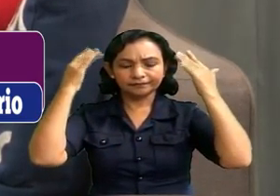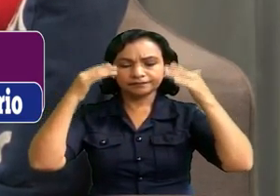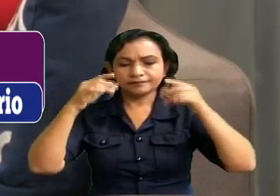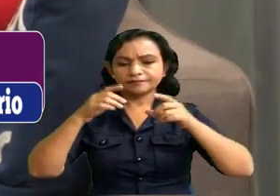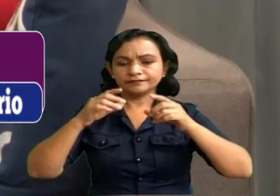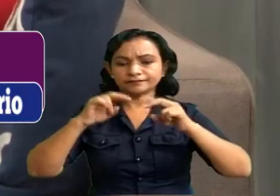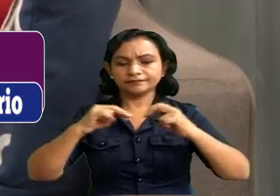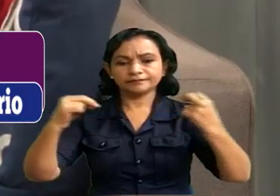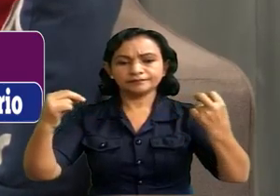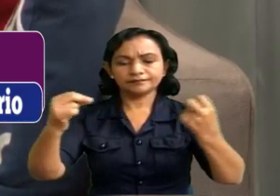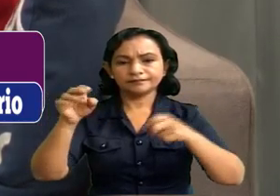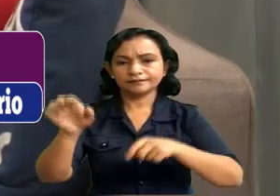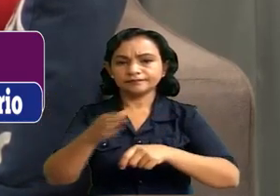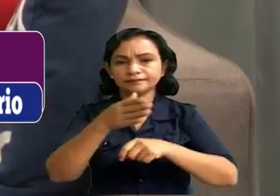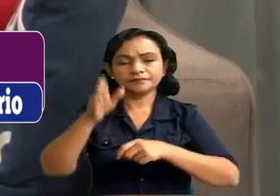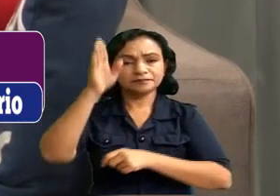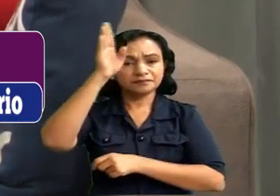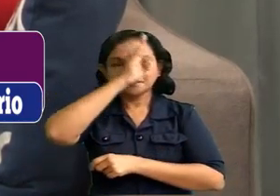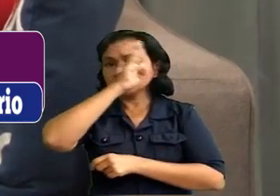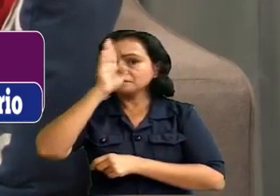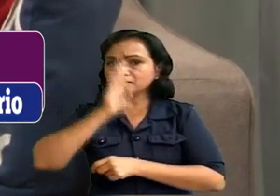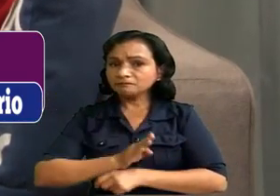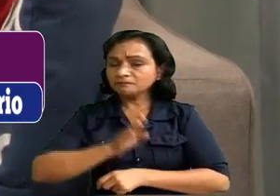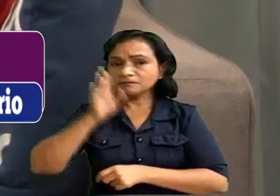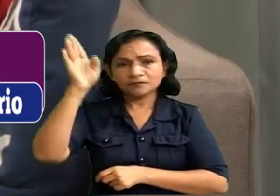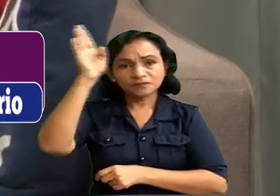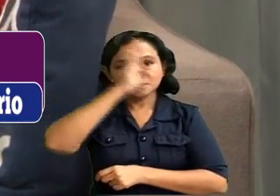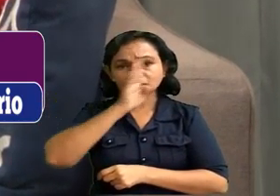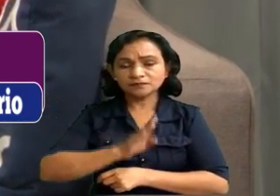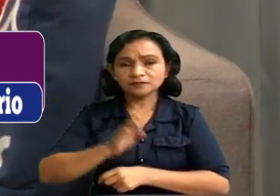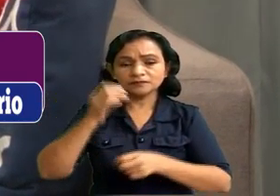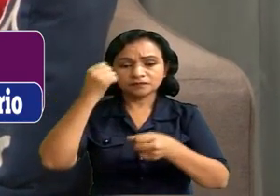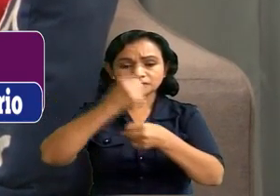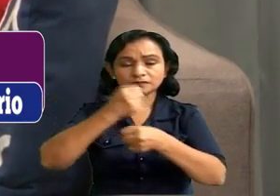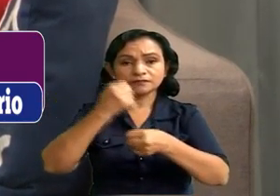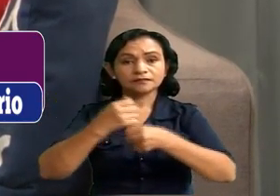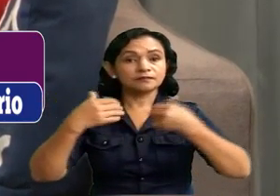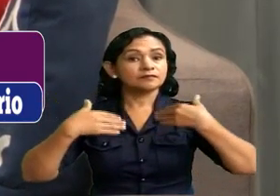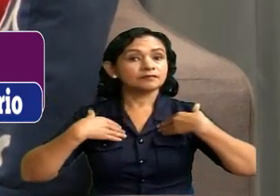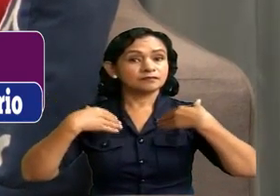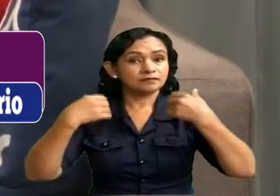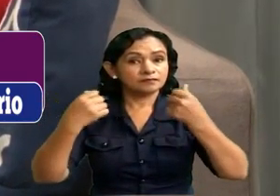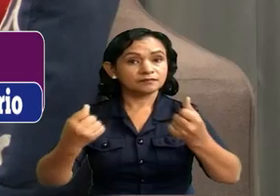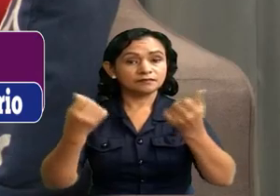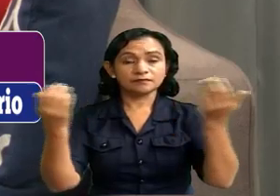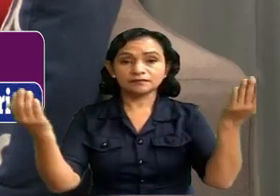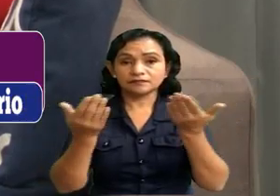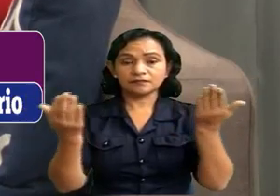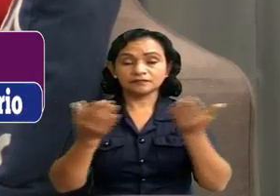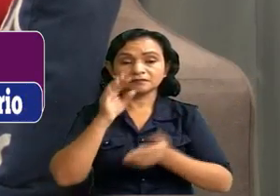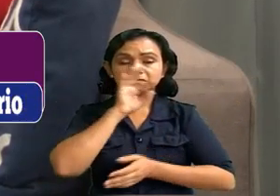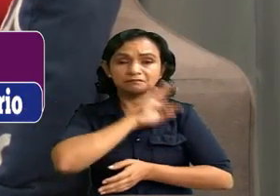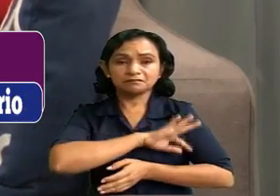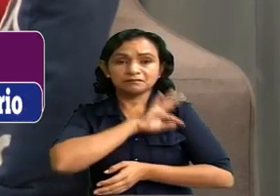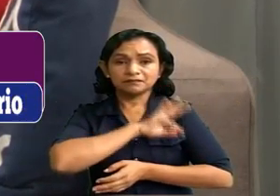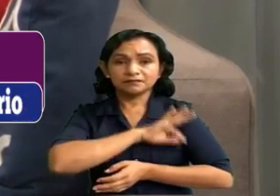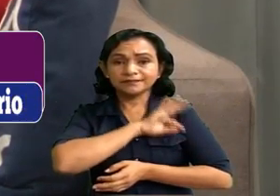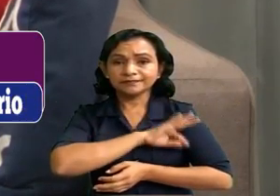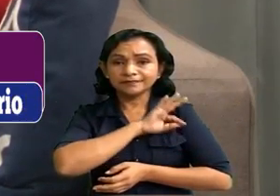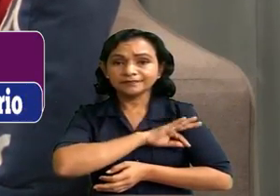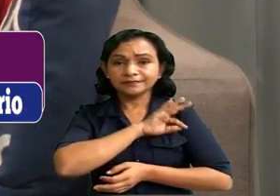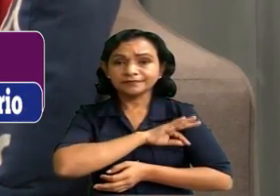comedor. Nunca. Como un trabajador de la salud, con eso, con un salario